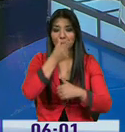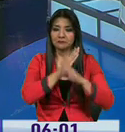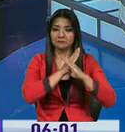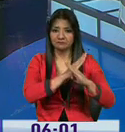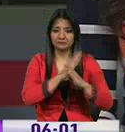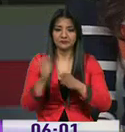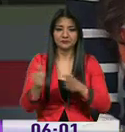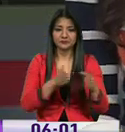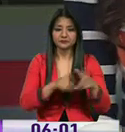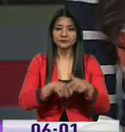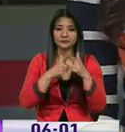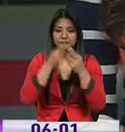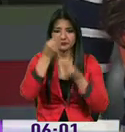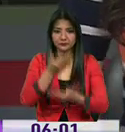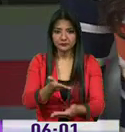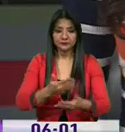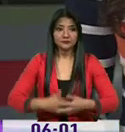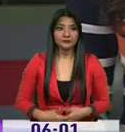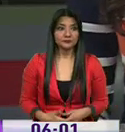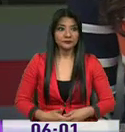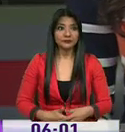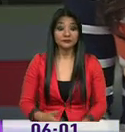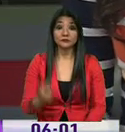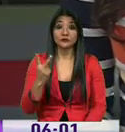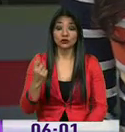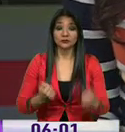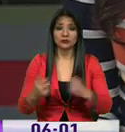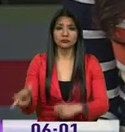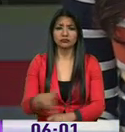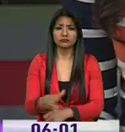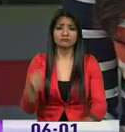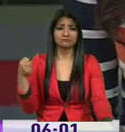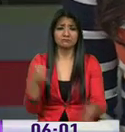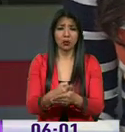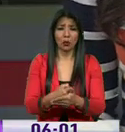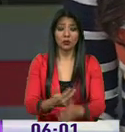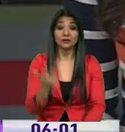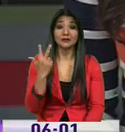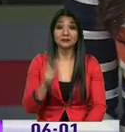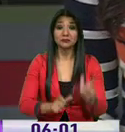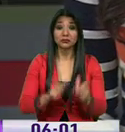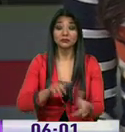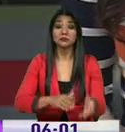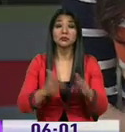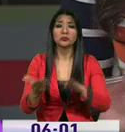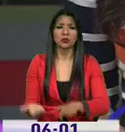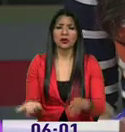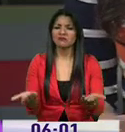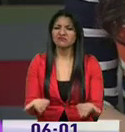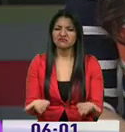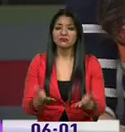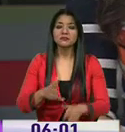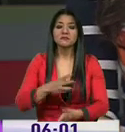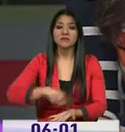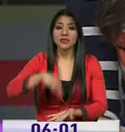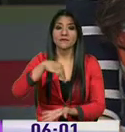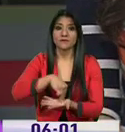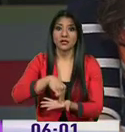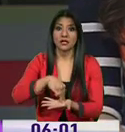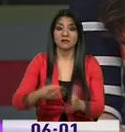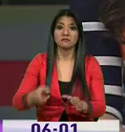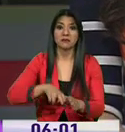con la información. Les contábamos que 2 accidentes de tránsito cobraron la vida de 3 personas este fin de semana en Manabí. Las víctimas se movilizaban